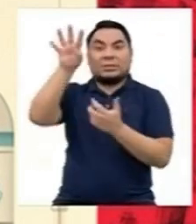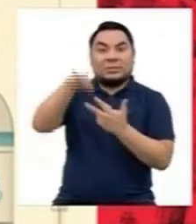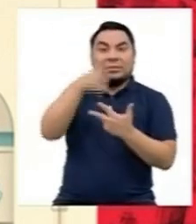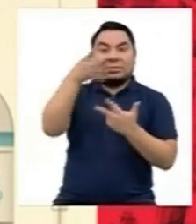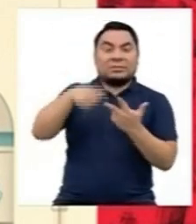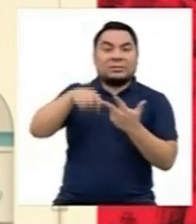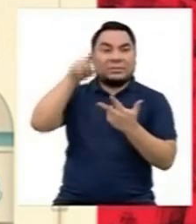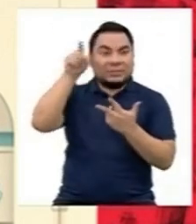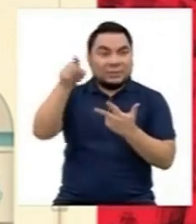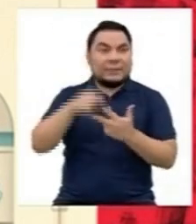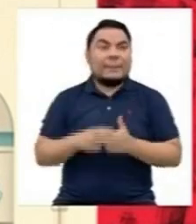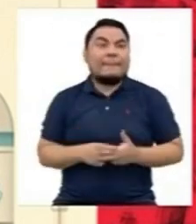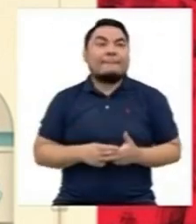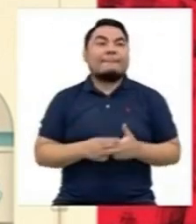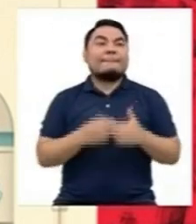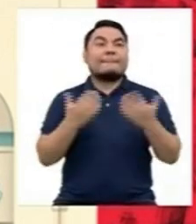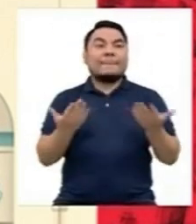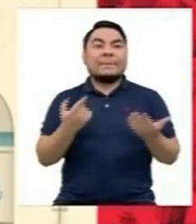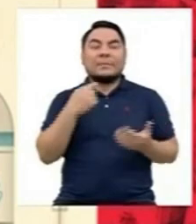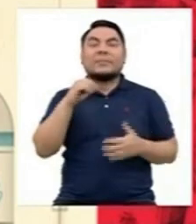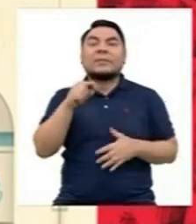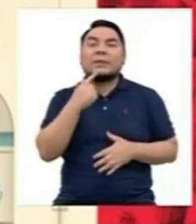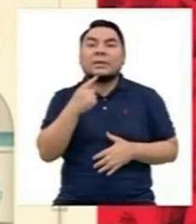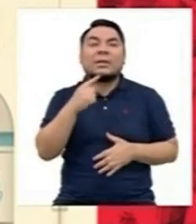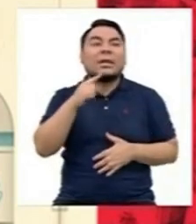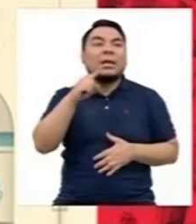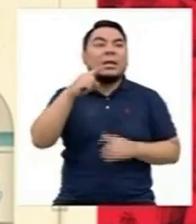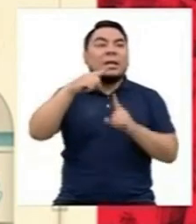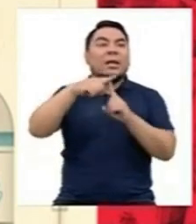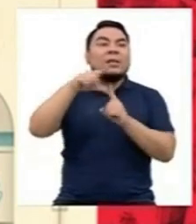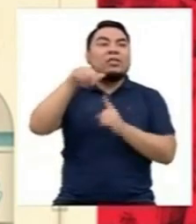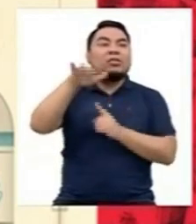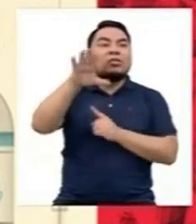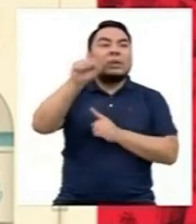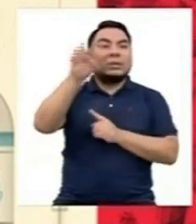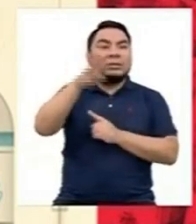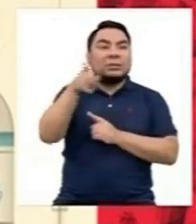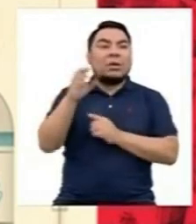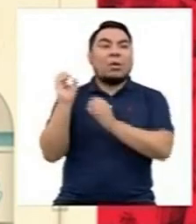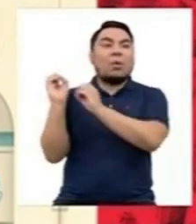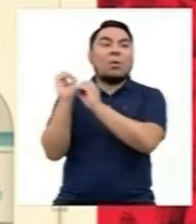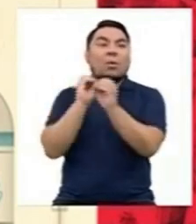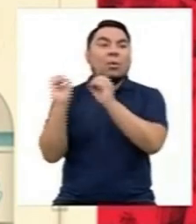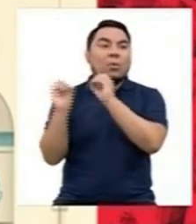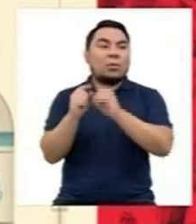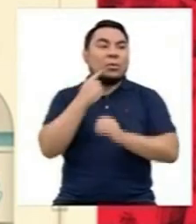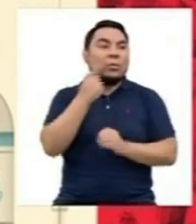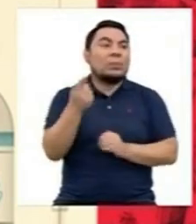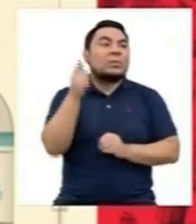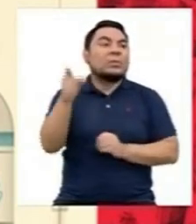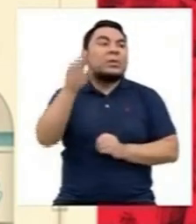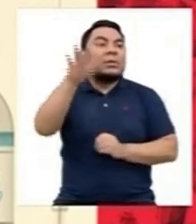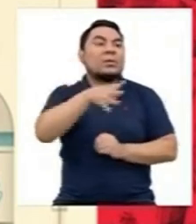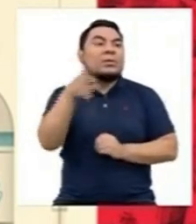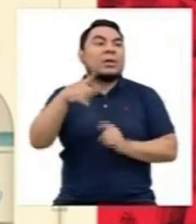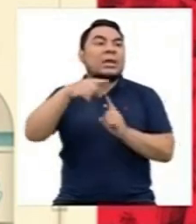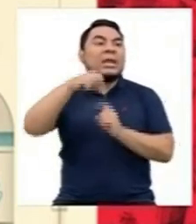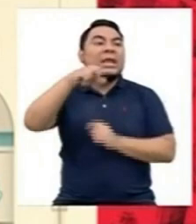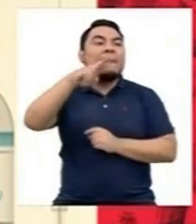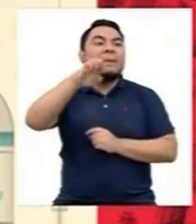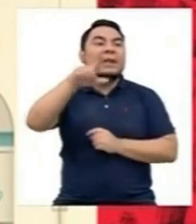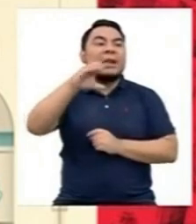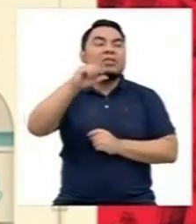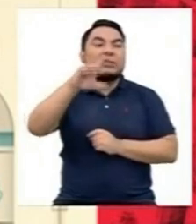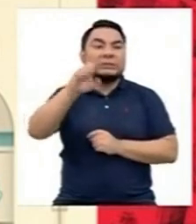y para contener la fase previa. Es decir, nosotros estamos todavía apuntando a iniciar las vacunas